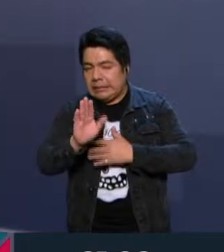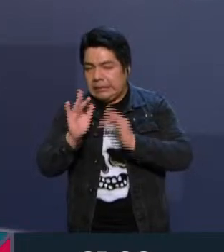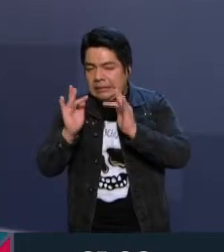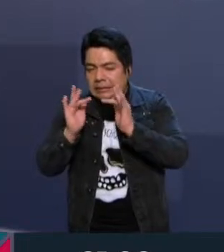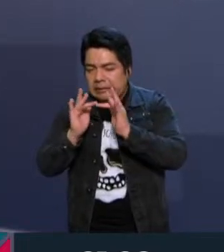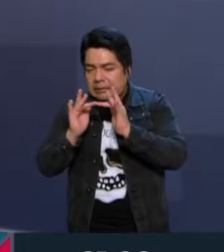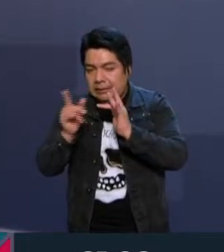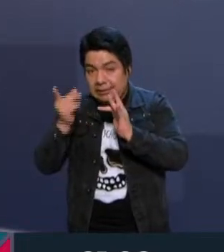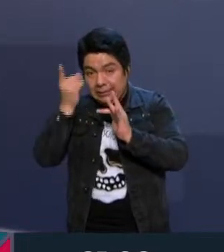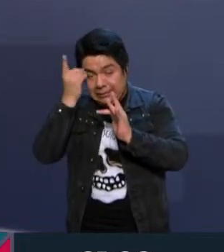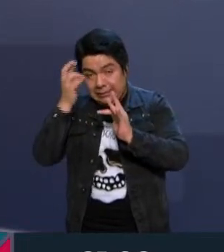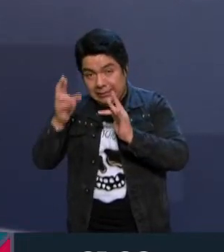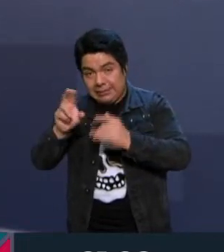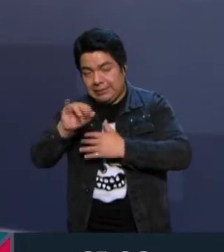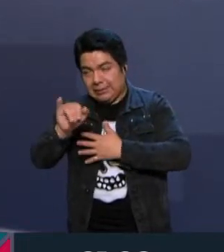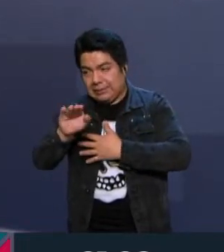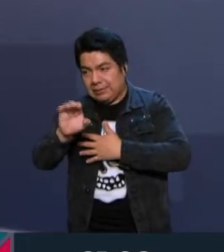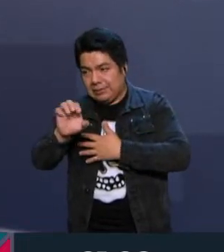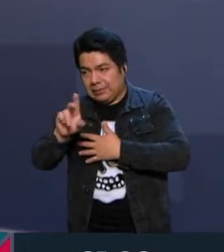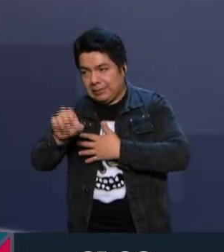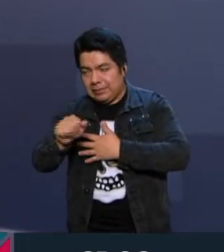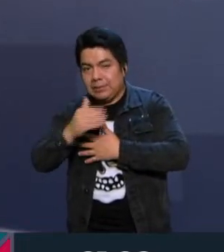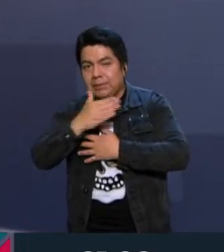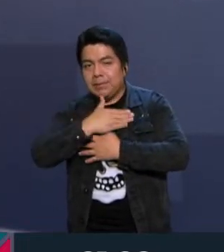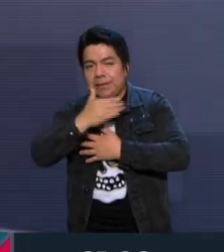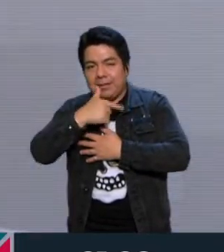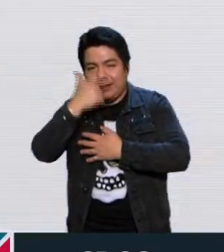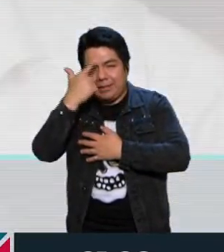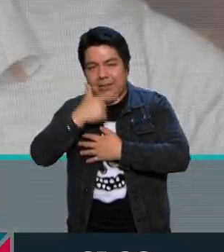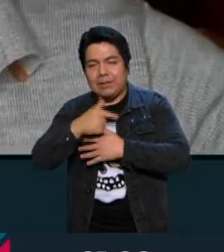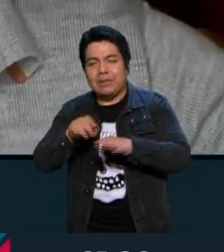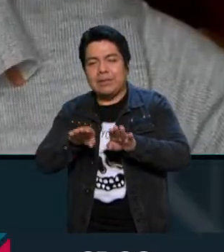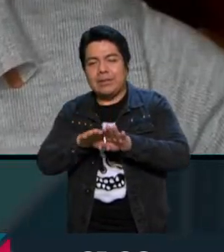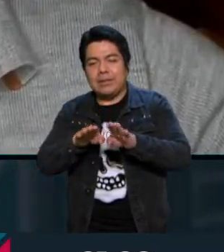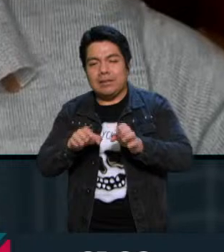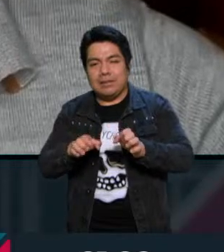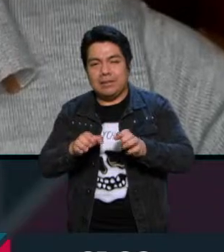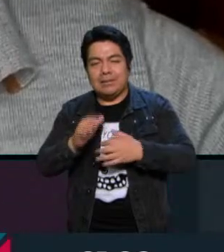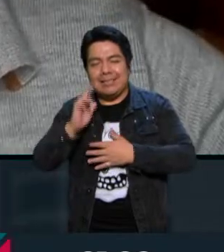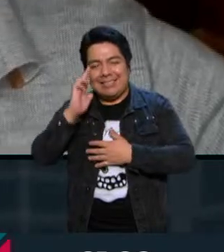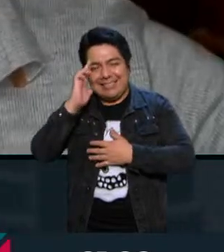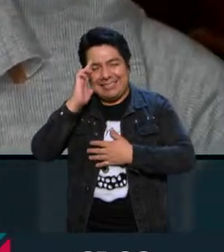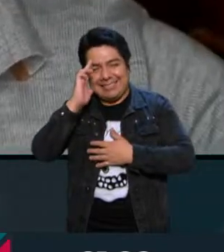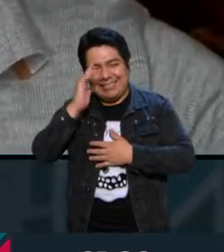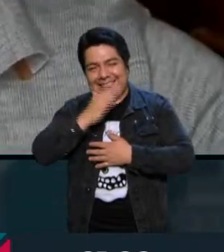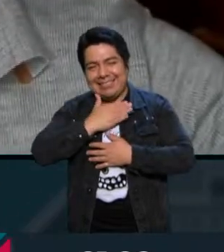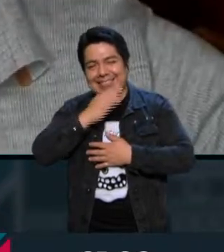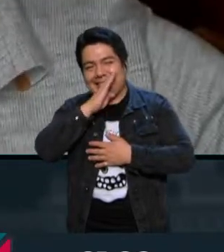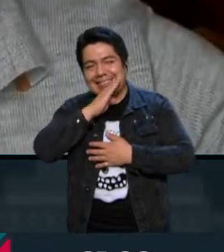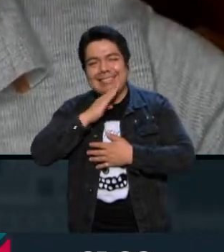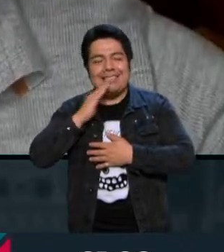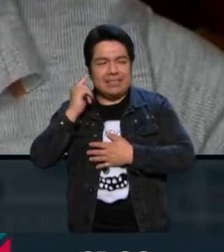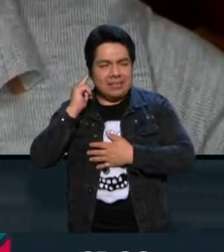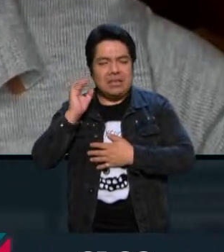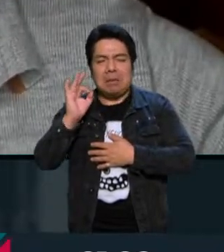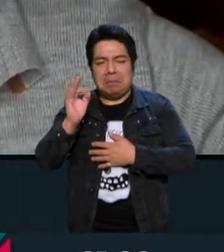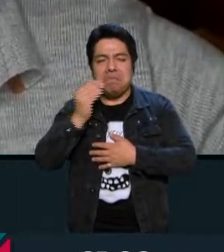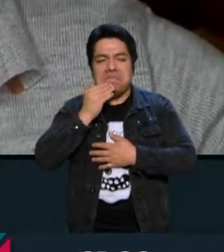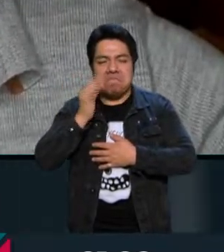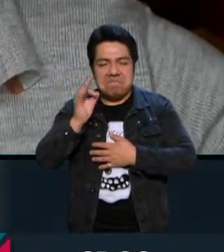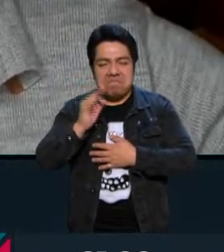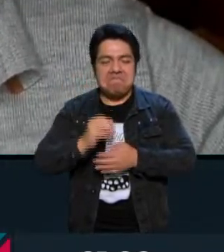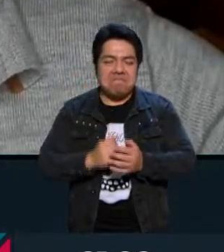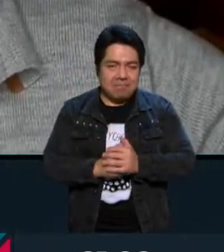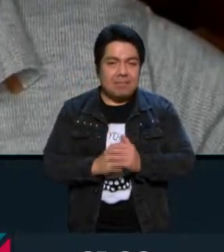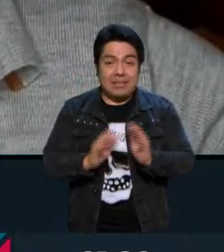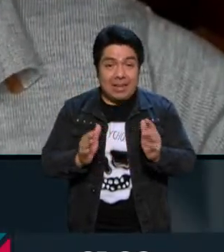Tenemos al doctor José de Jesús López Almejo. Doctor, buenas noches, ¿cómo está? ¿Me escucha? Hola, ¿qué tal, Braulio? Buenas Perfecto, noches. Te escucho perfectamente. excelente. Pues